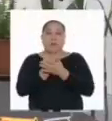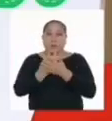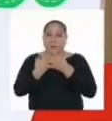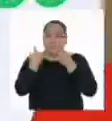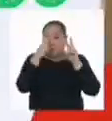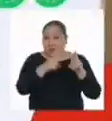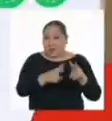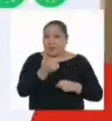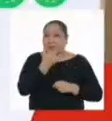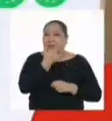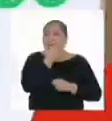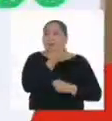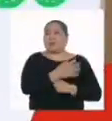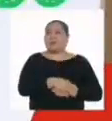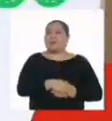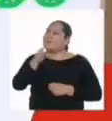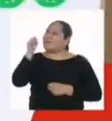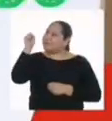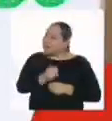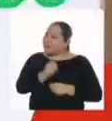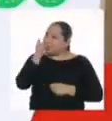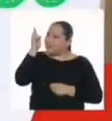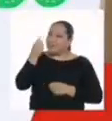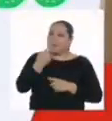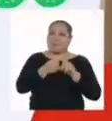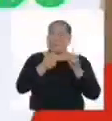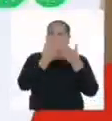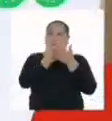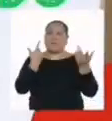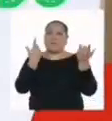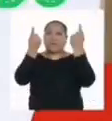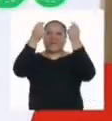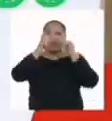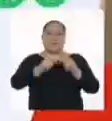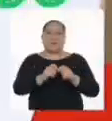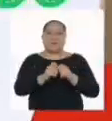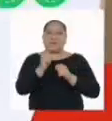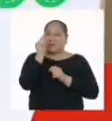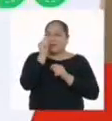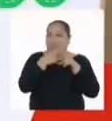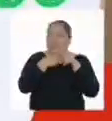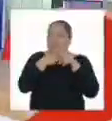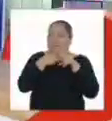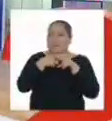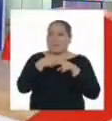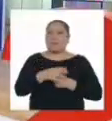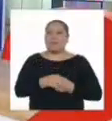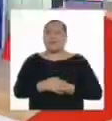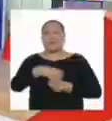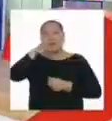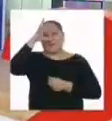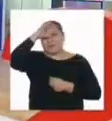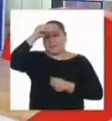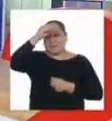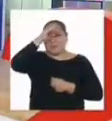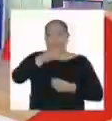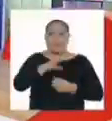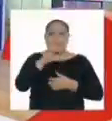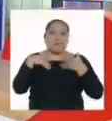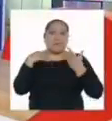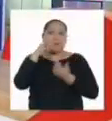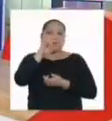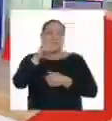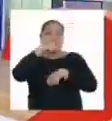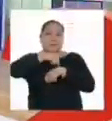¿Vamos a verlo? Por supuesto, profesora Sandra. Pero antes tenemos que ir a una pausa cortísima. Chicas y chicos, pueden